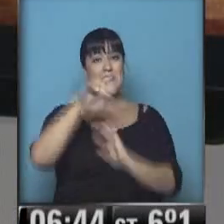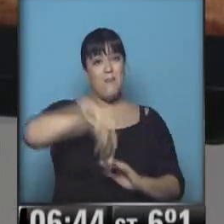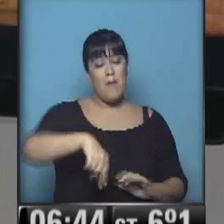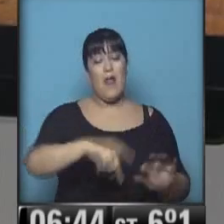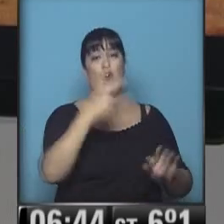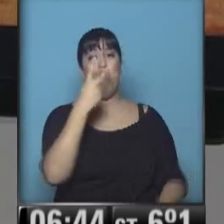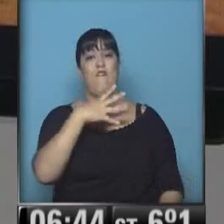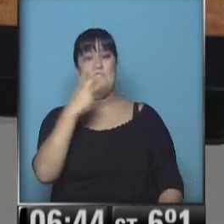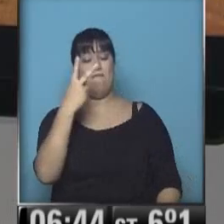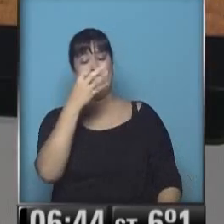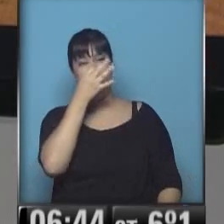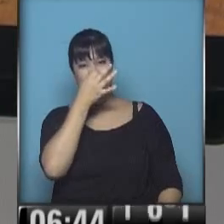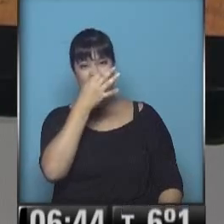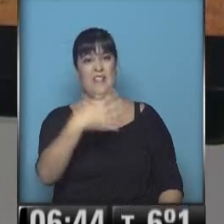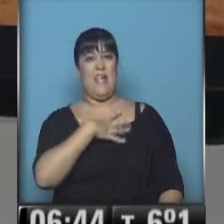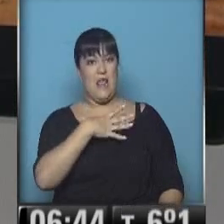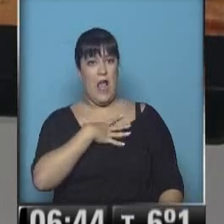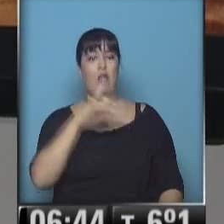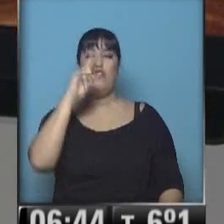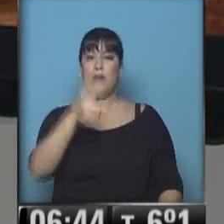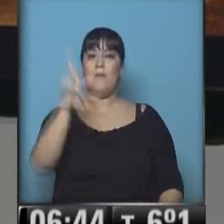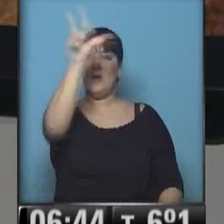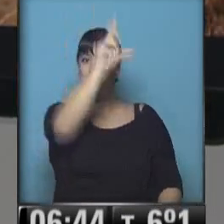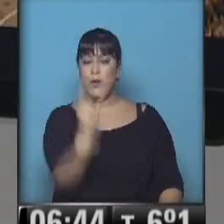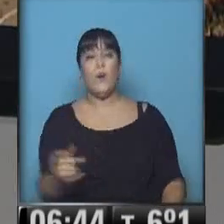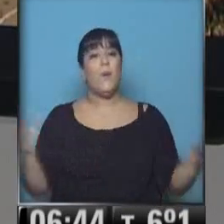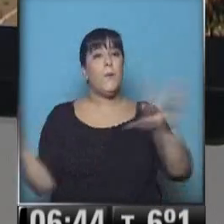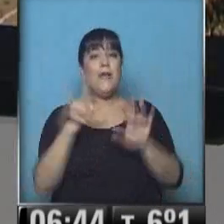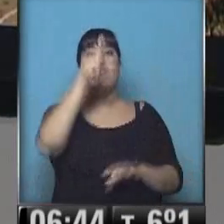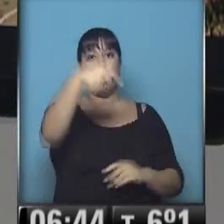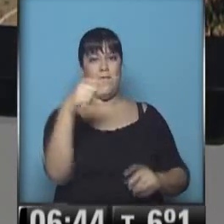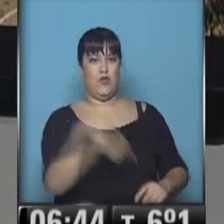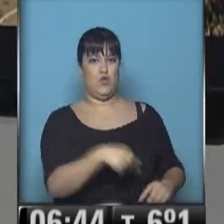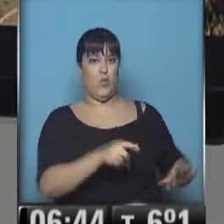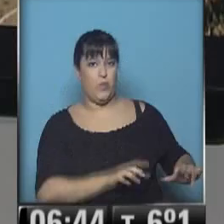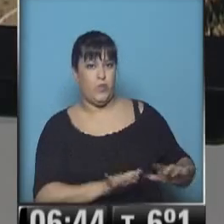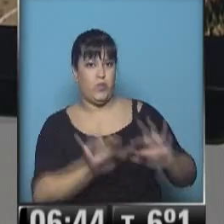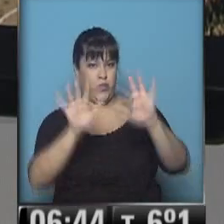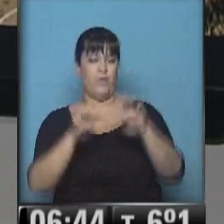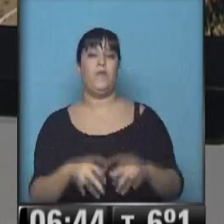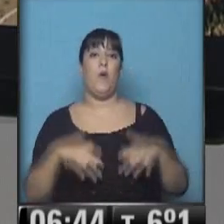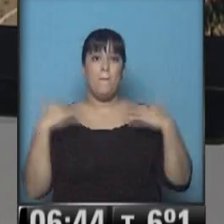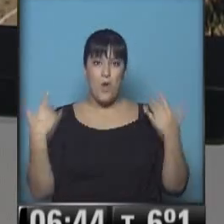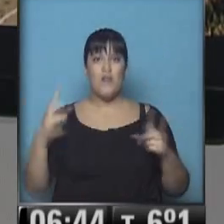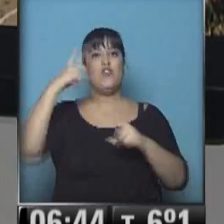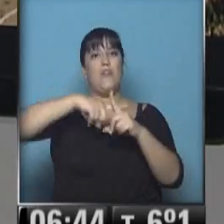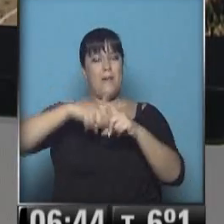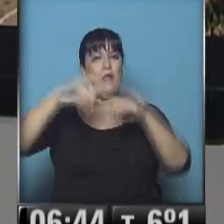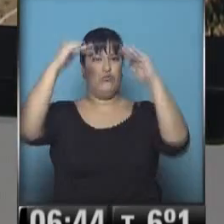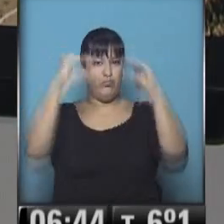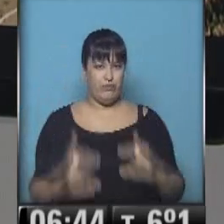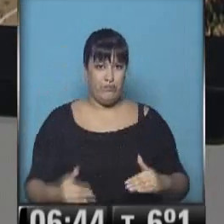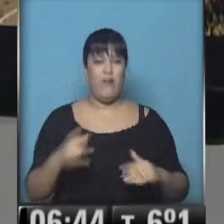20 graditos. También en el resto del país predomina el viento sur. Predomina el sur, por lo que descendió la